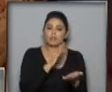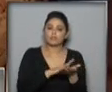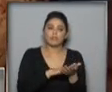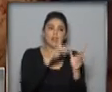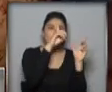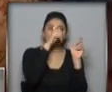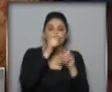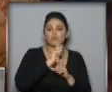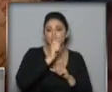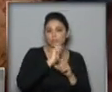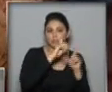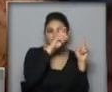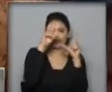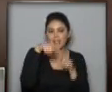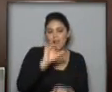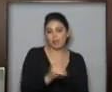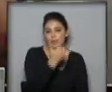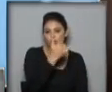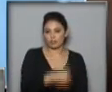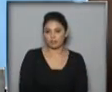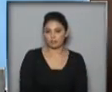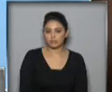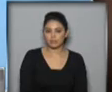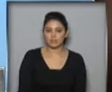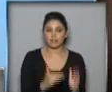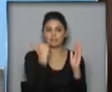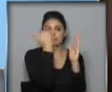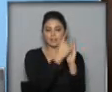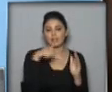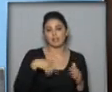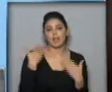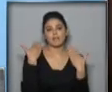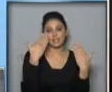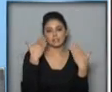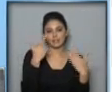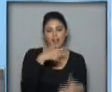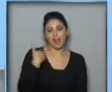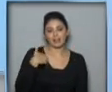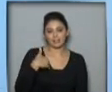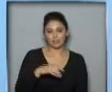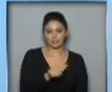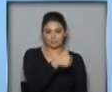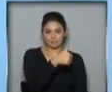las coberturas gráficas, mejor cobertura gráfica, esa es la categoría. El aplauso para el argentino Rodrigo Abd.